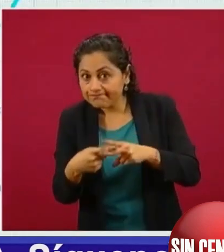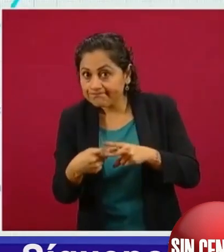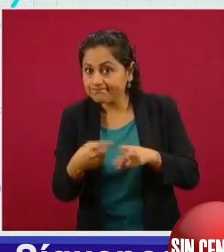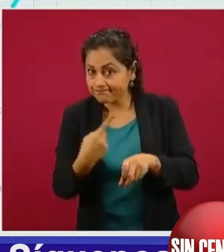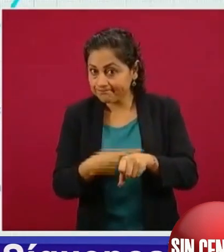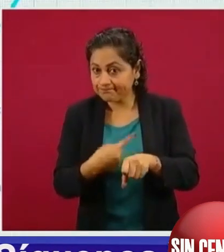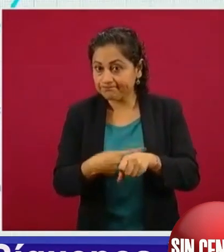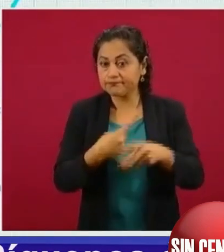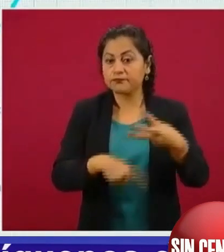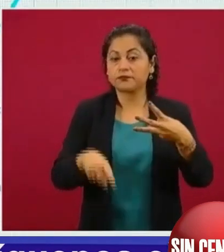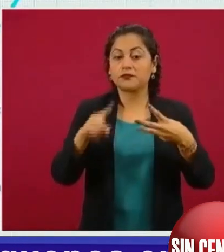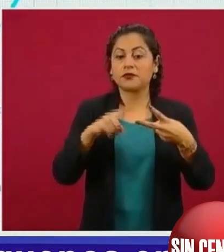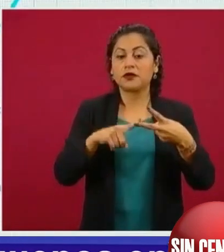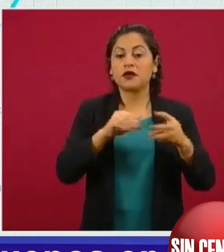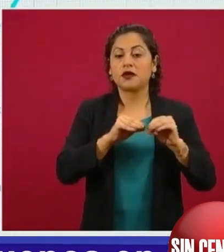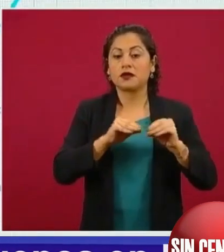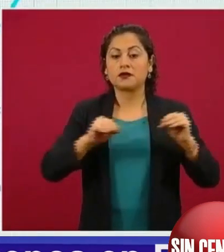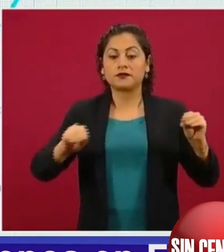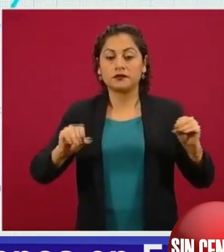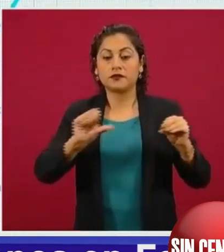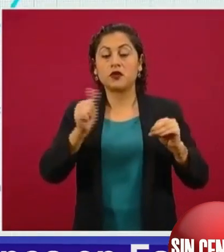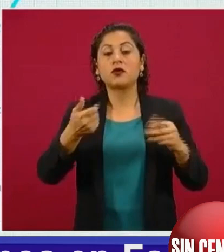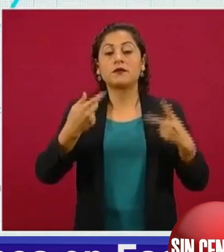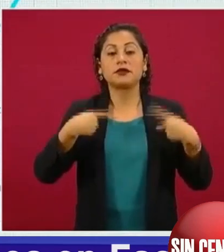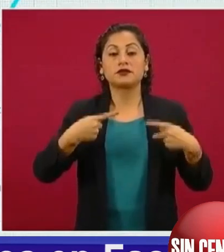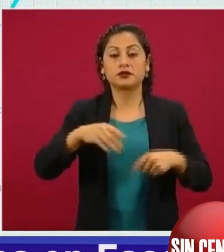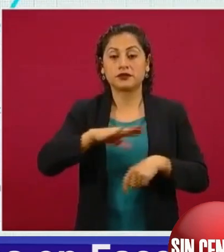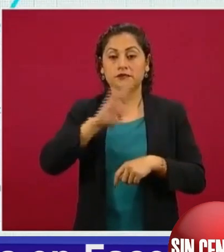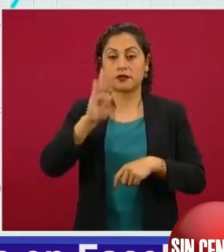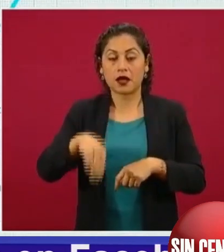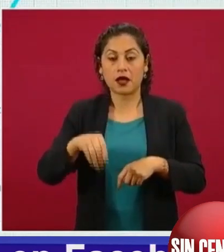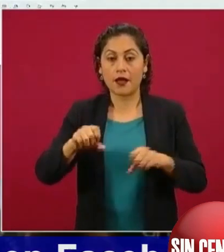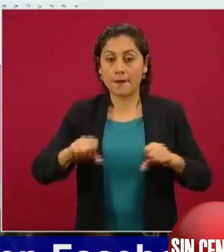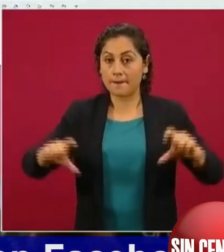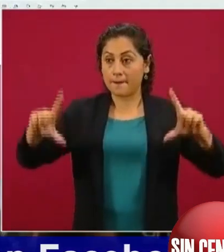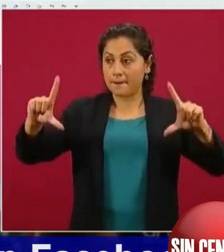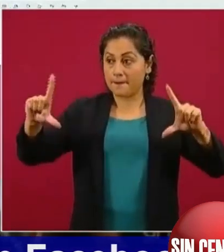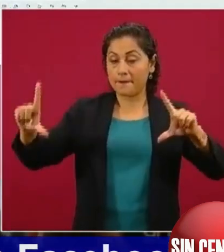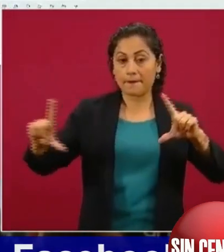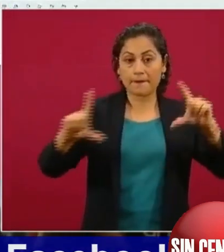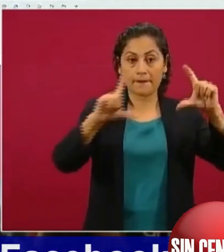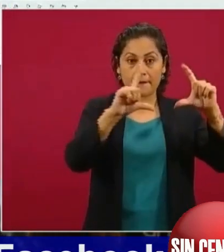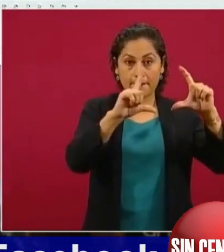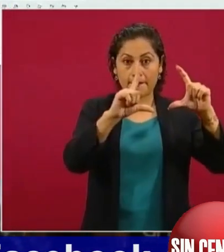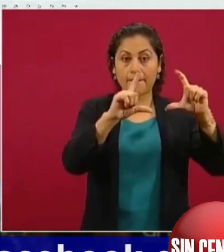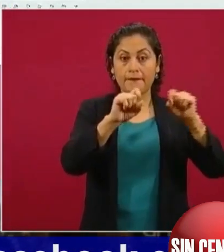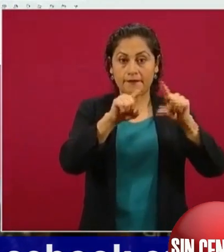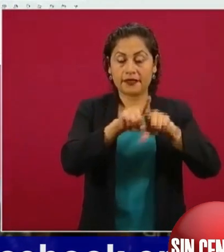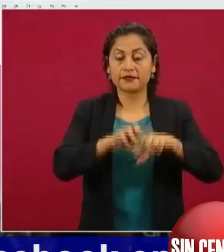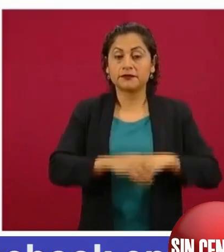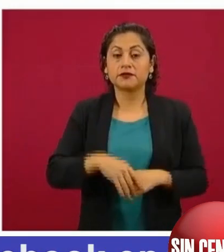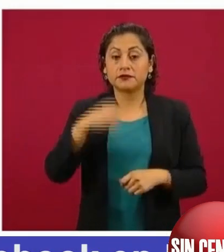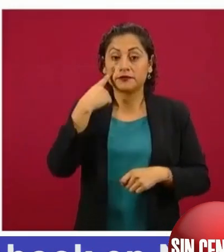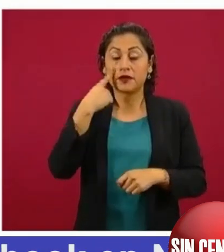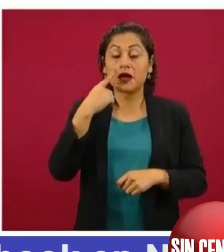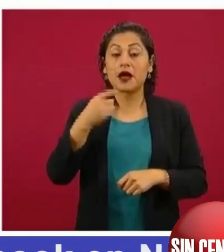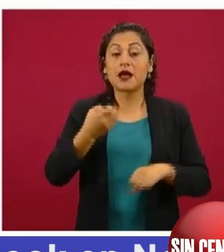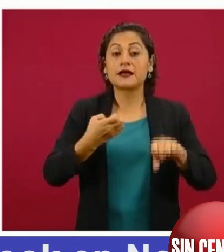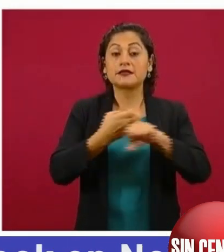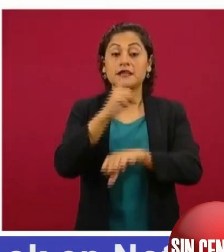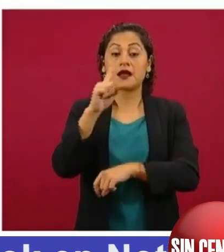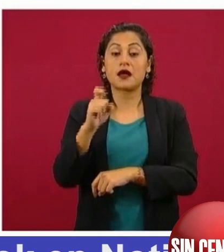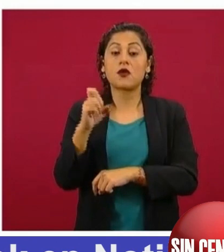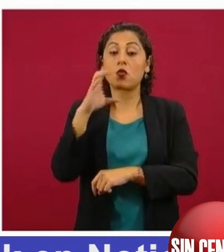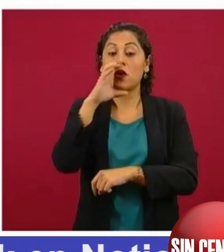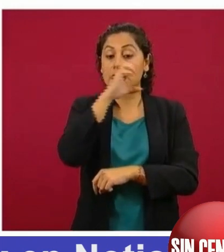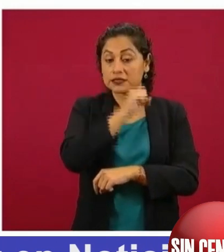misma curva, para mejor visualización, está en este recuadro en este color verde. Aguascalientes claramente tuvo un periodo de ascenso, después